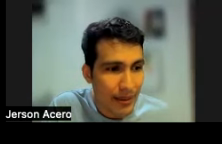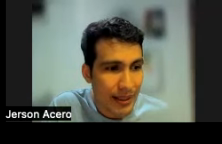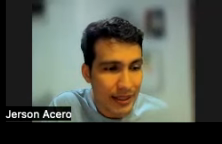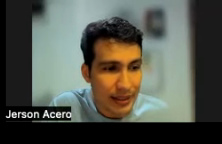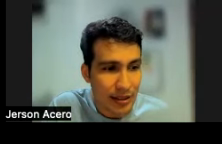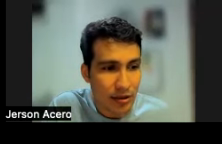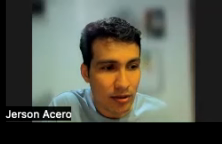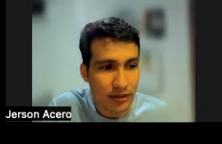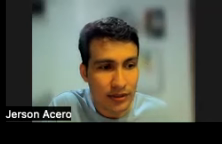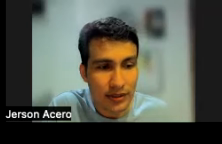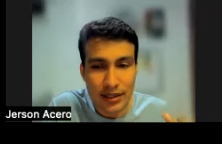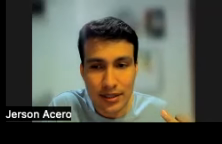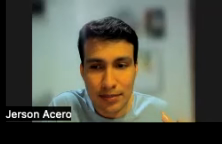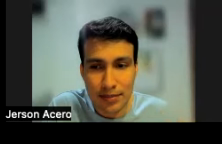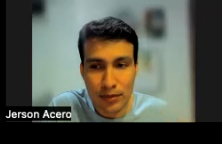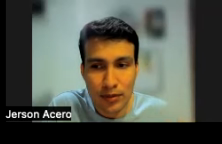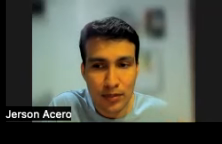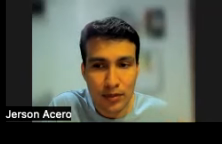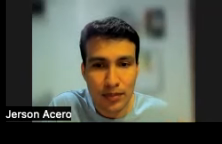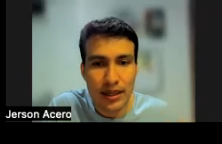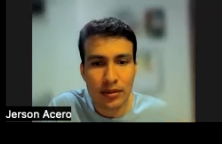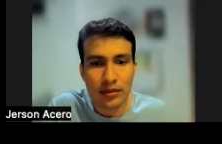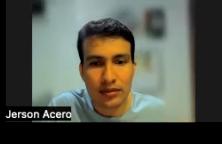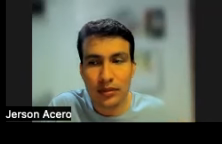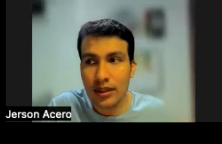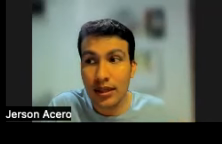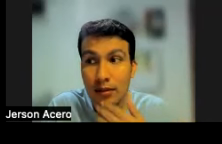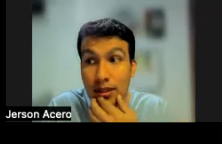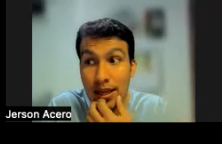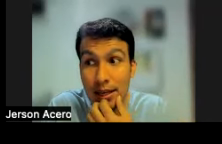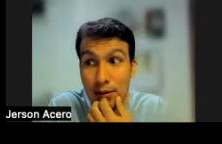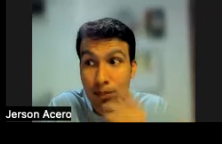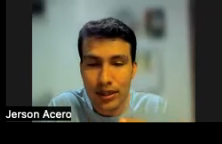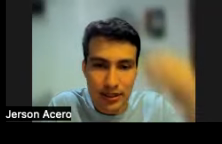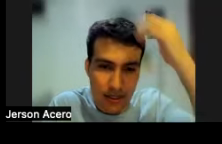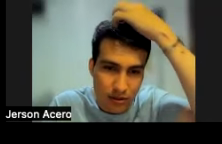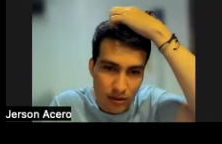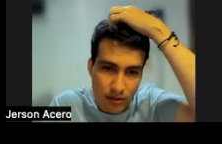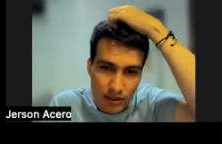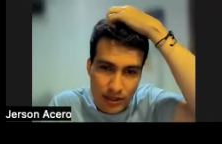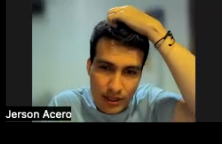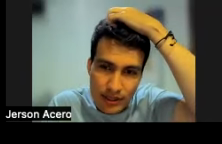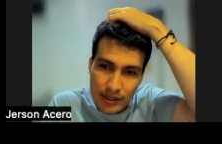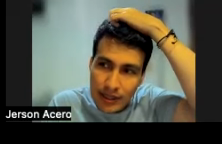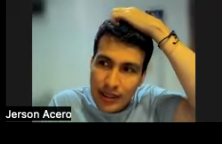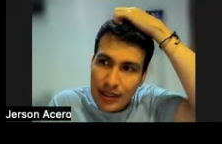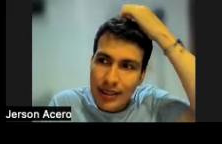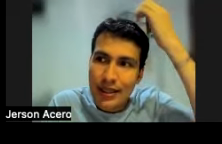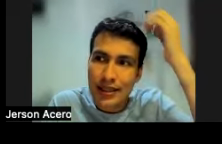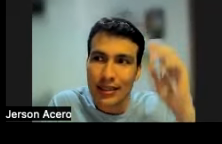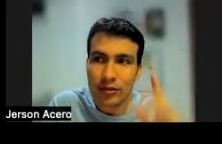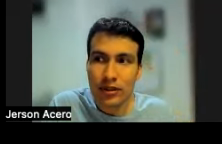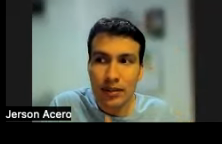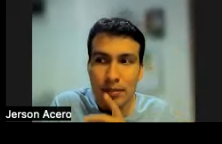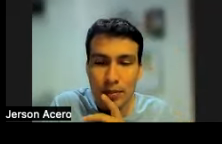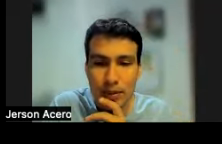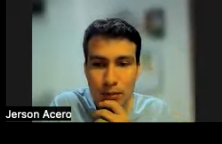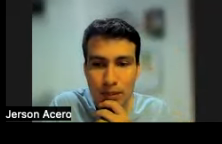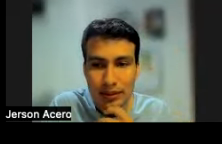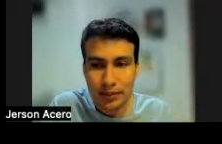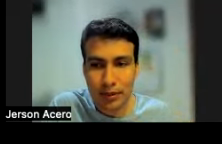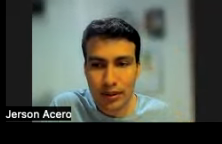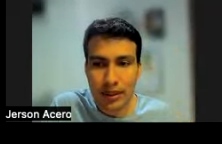is very, el riesgo very es low. muy bajo, ¿no? Ahí hay una polarización ideológica que resulta también